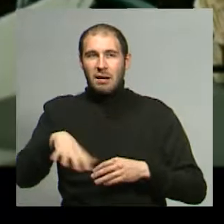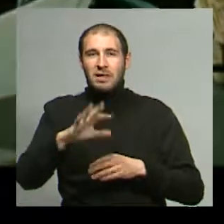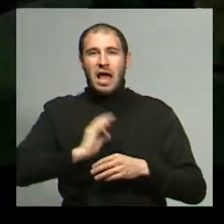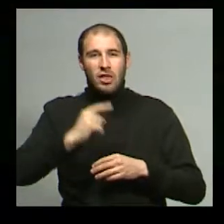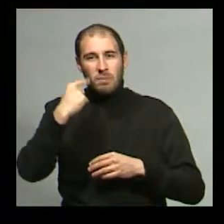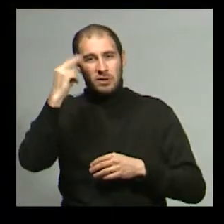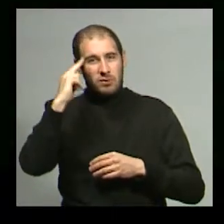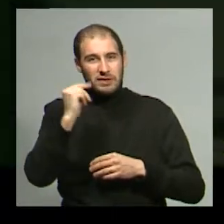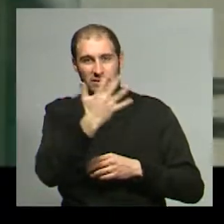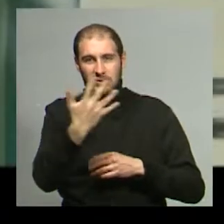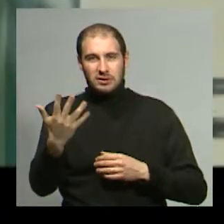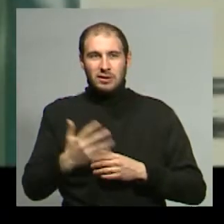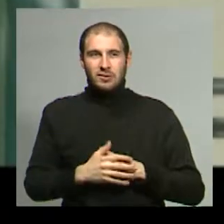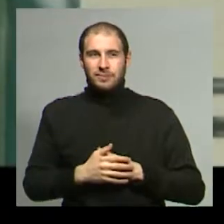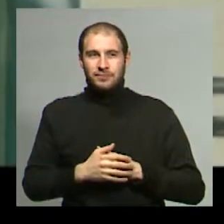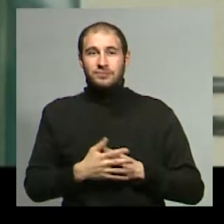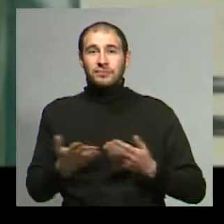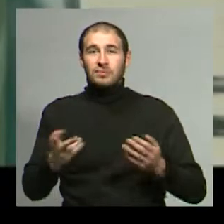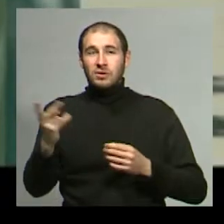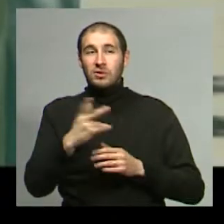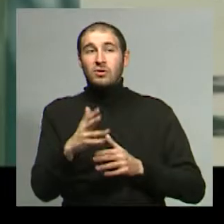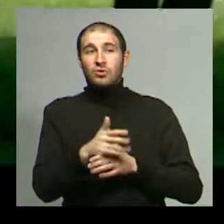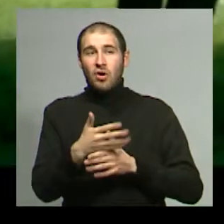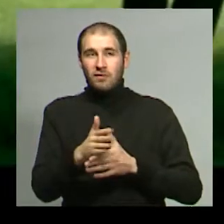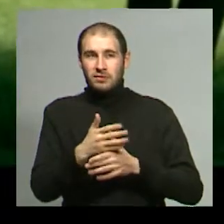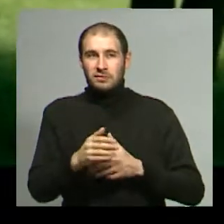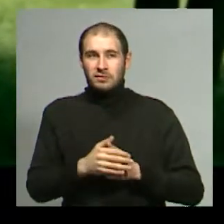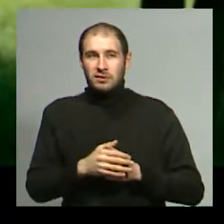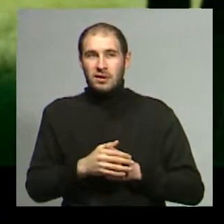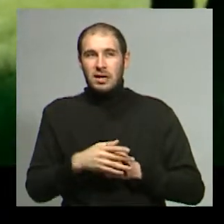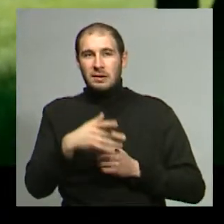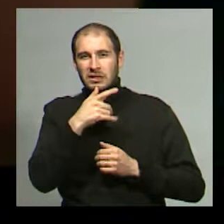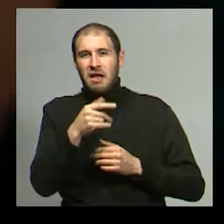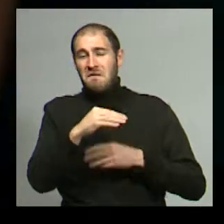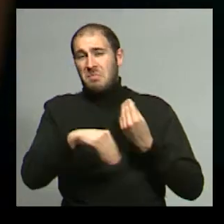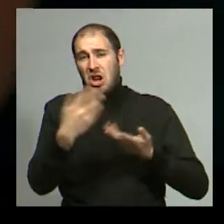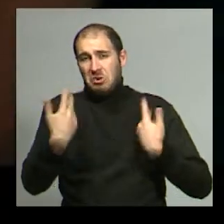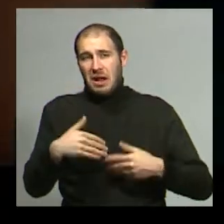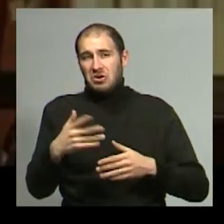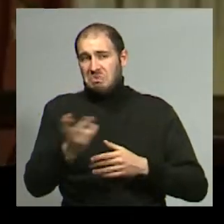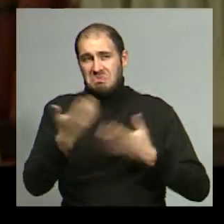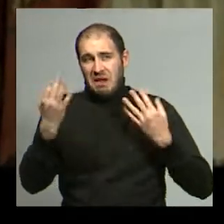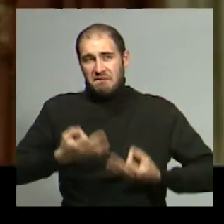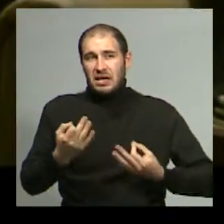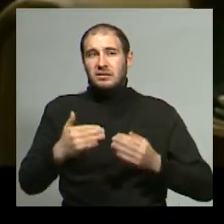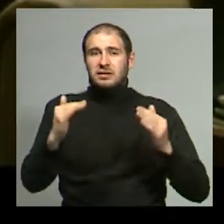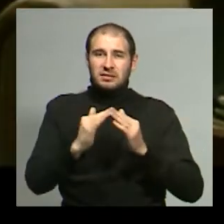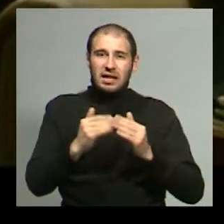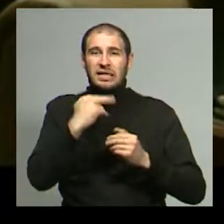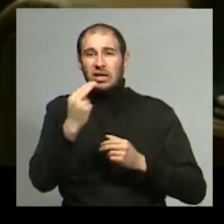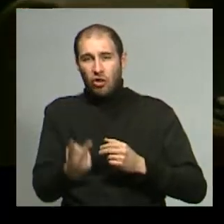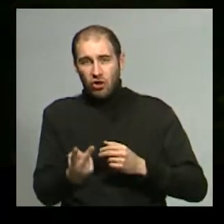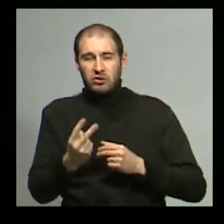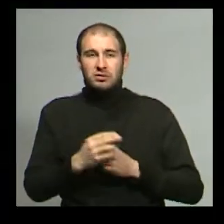año 55. Y bueno, ellos son una pareja, digamos, una familia normal, una pareja perfecta, con su casa, dos